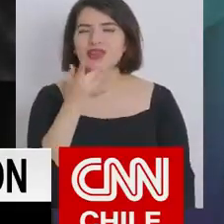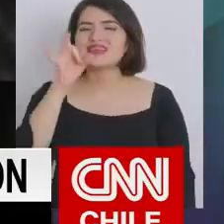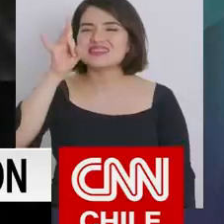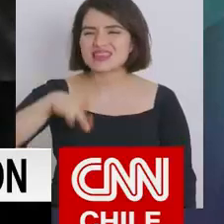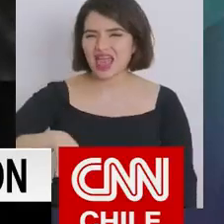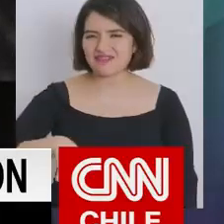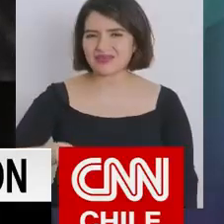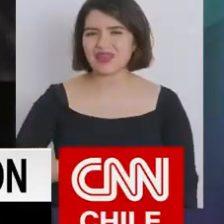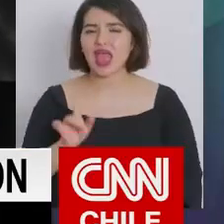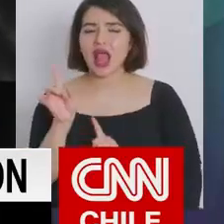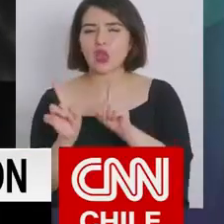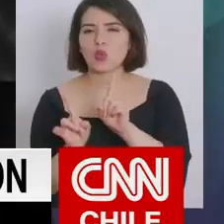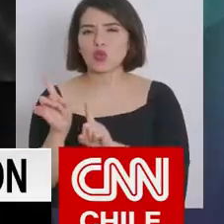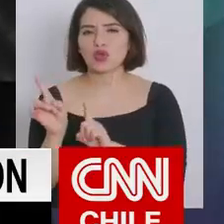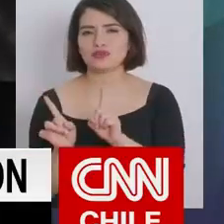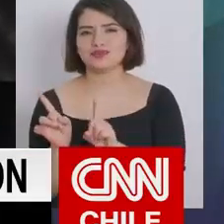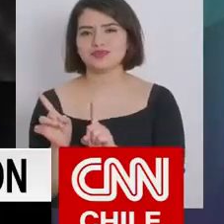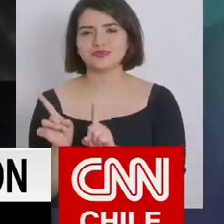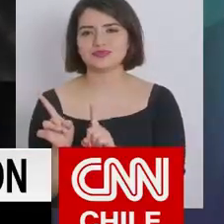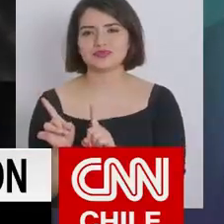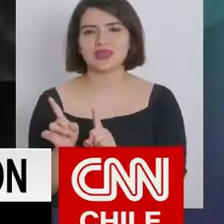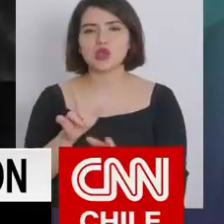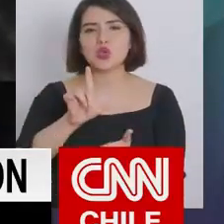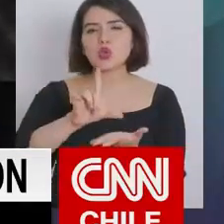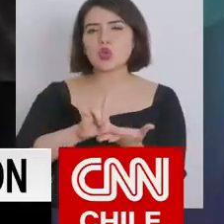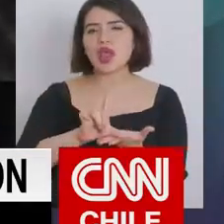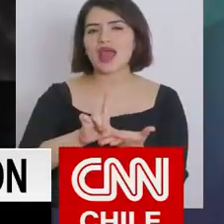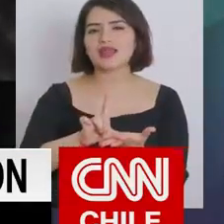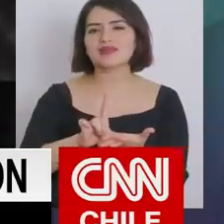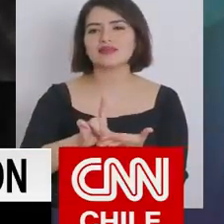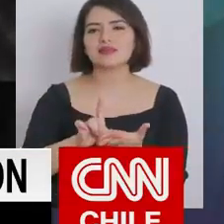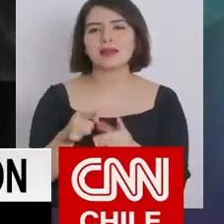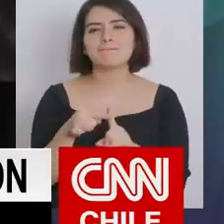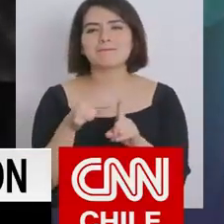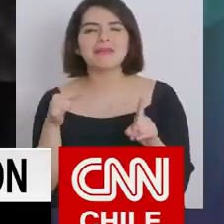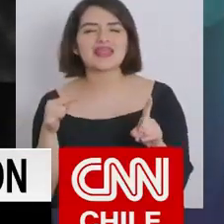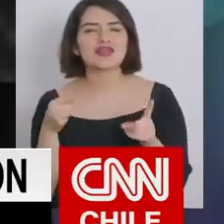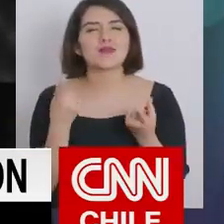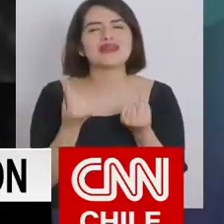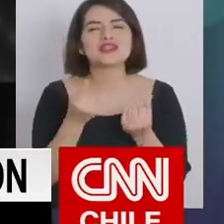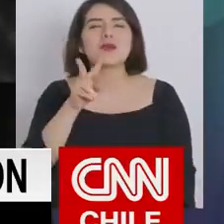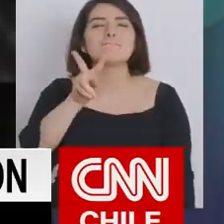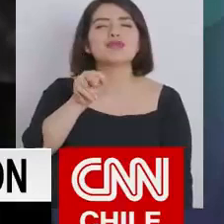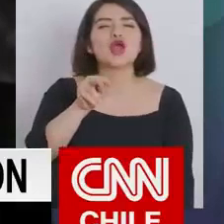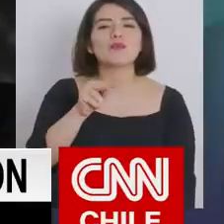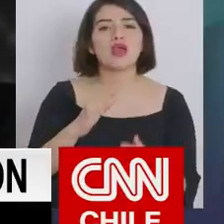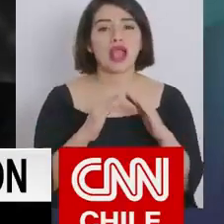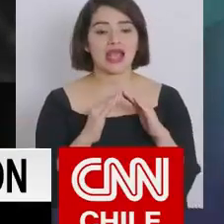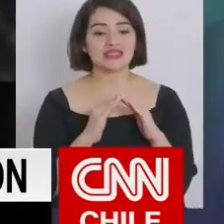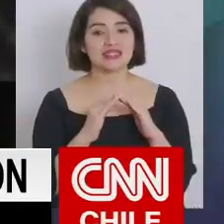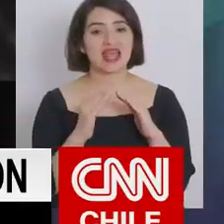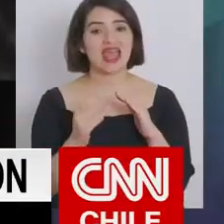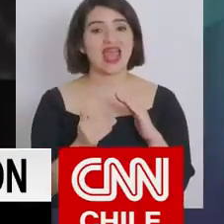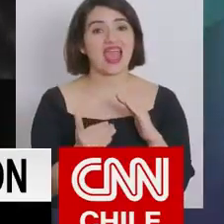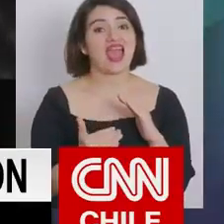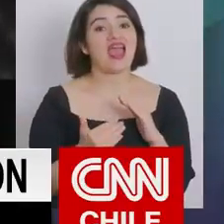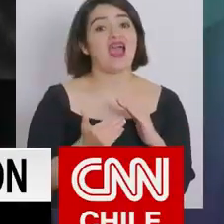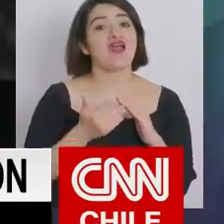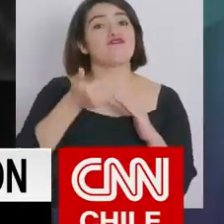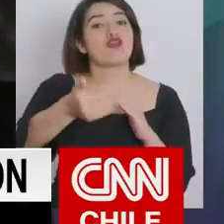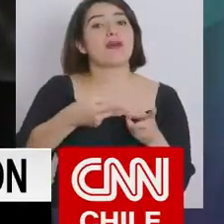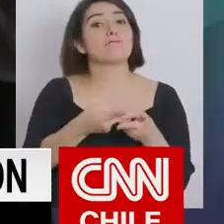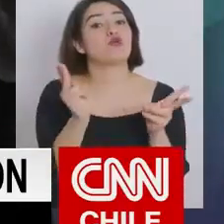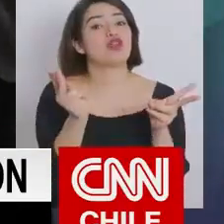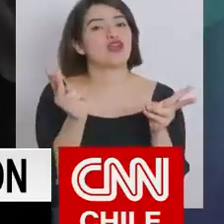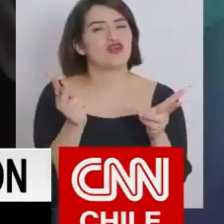que estaban haciendo algunos en este espacio intermedio, gris, de si era la casa misma o si era la vía